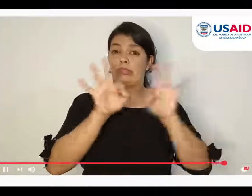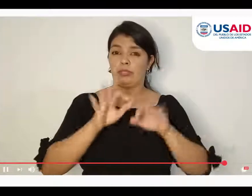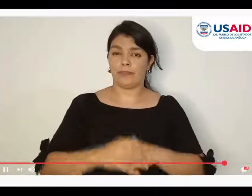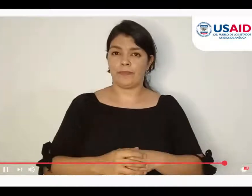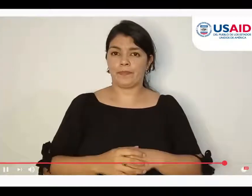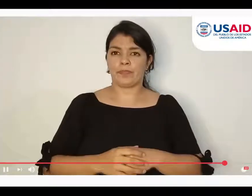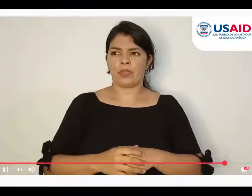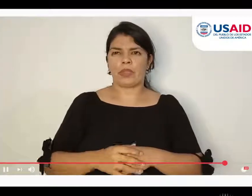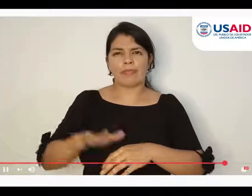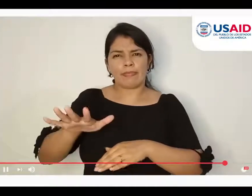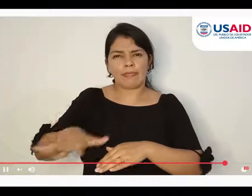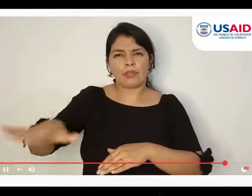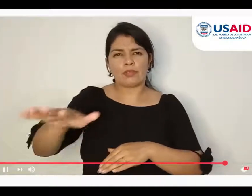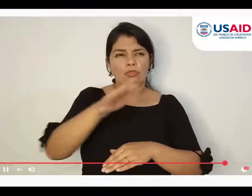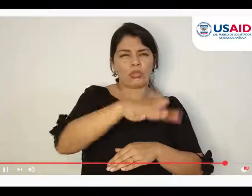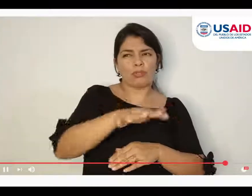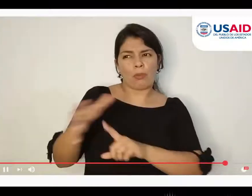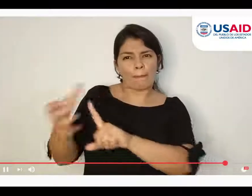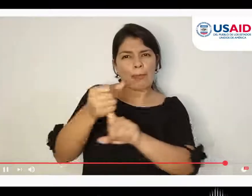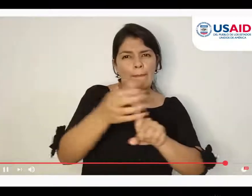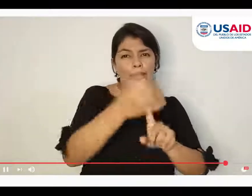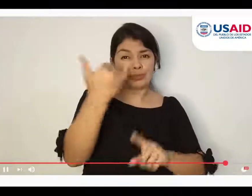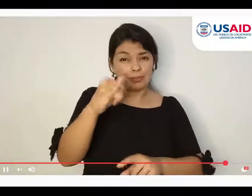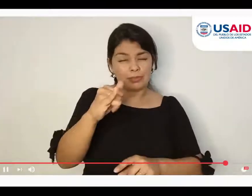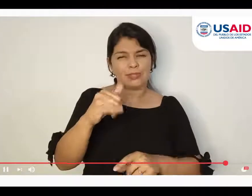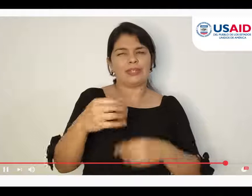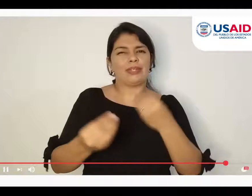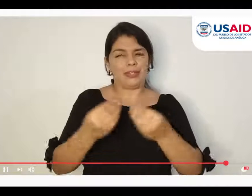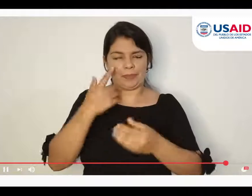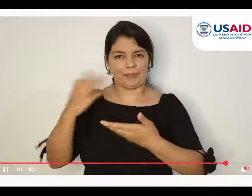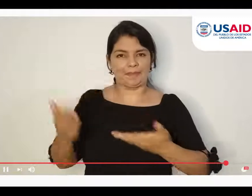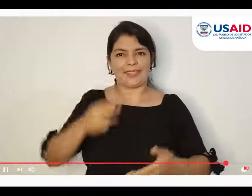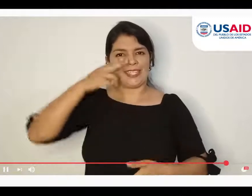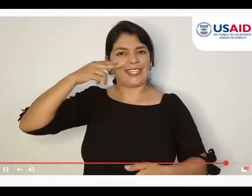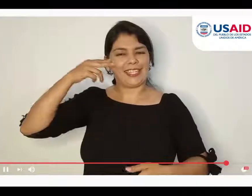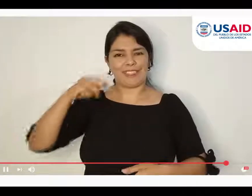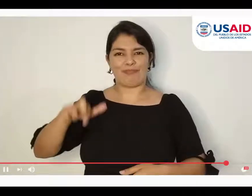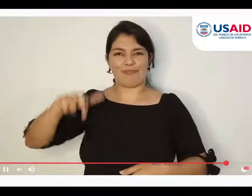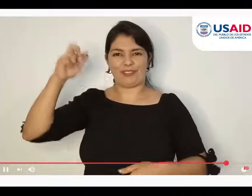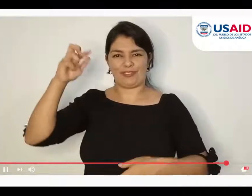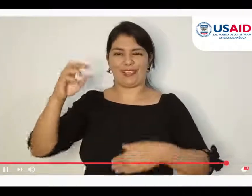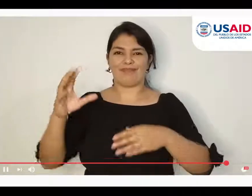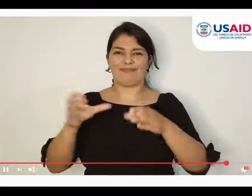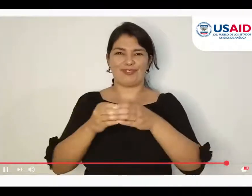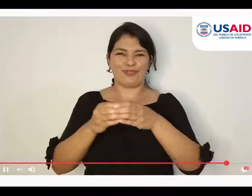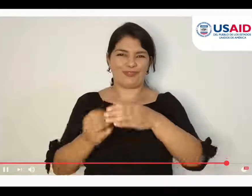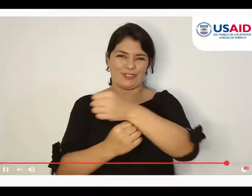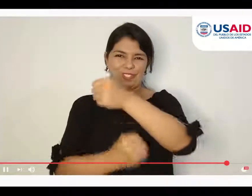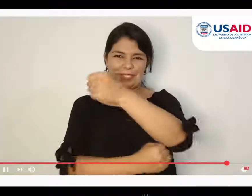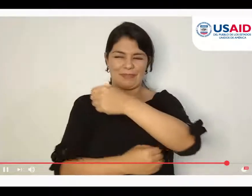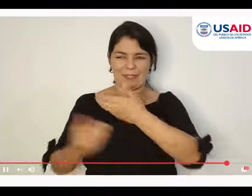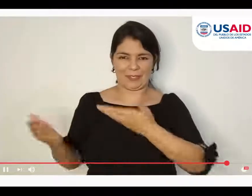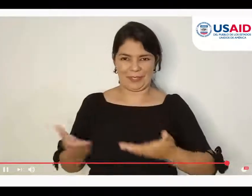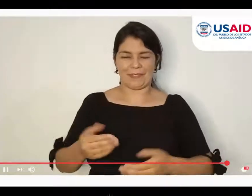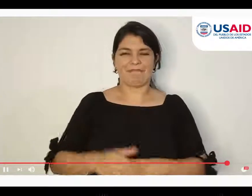más a fondo de lo alcanzado en los territorios, me acompaña Gensi López Hernández, profesional del componente de fortalecimiento.